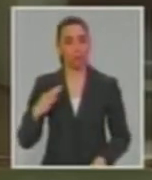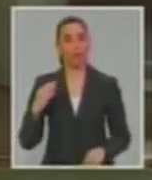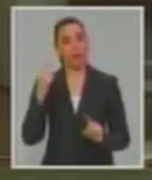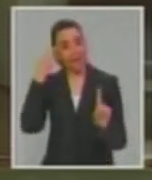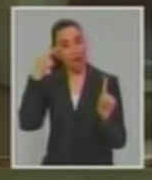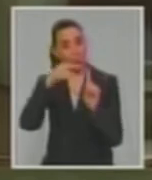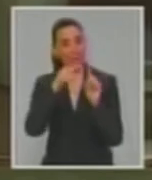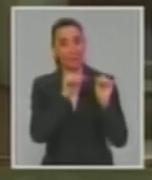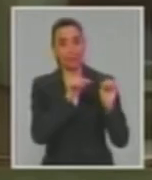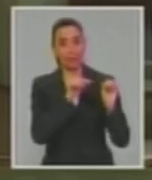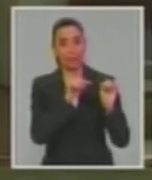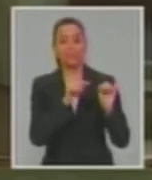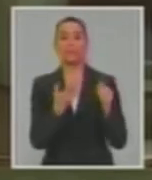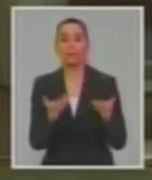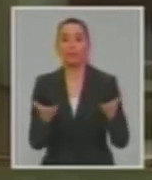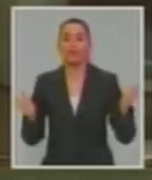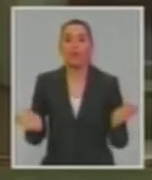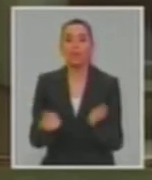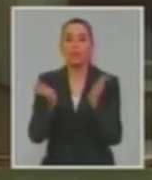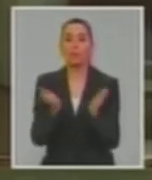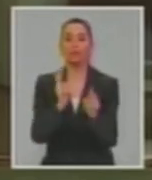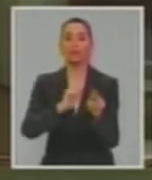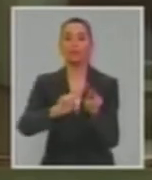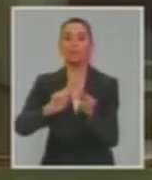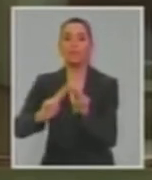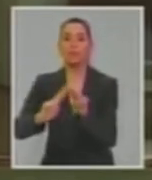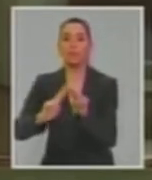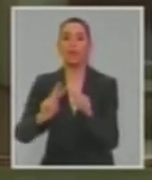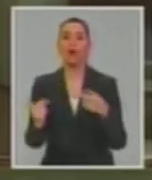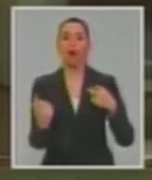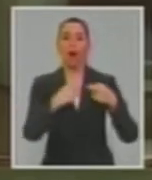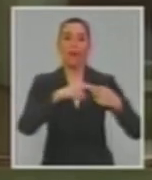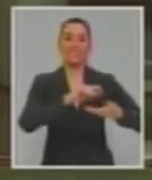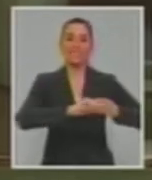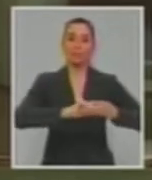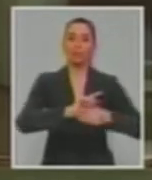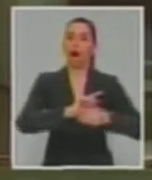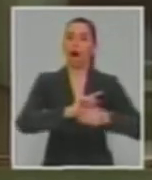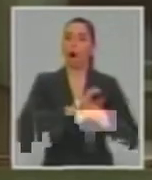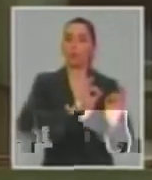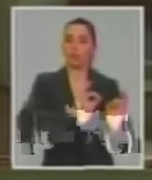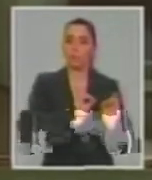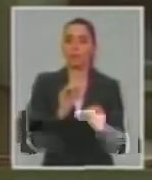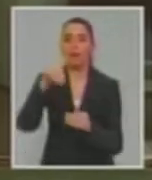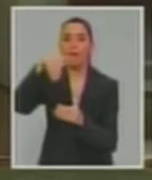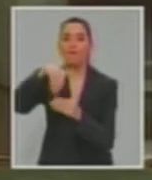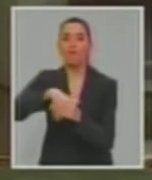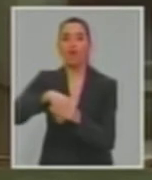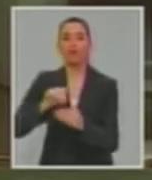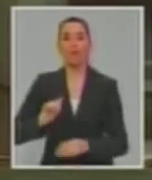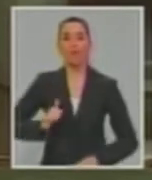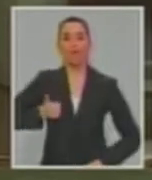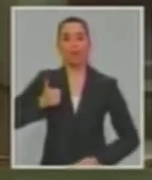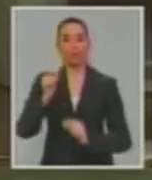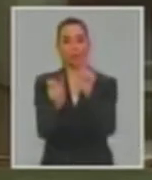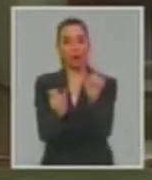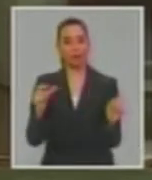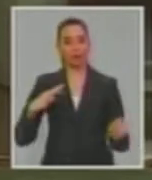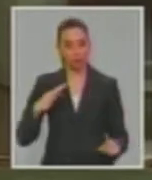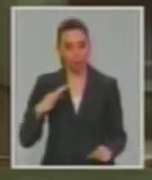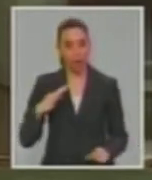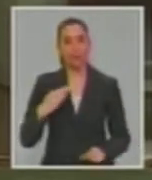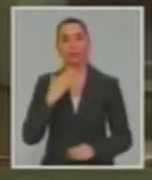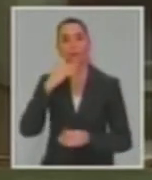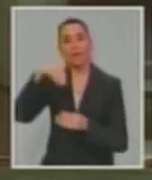objetivo, hemos impulsado e implementado la inscripción automática y el voto voluntario de los ciudadanos, las